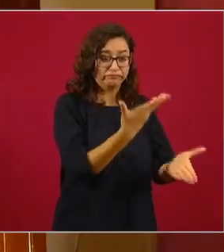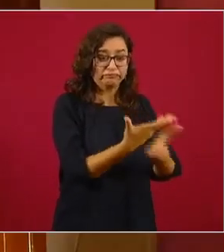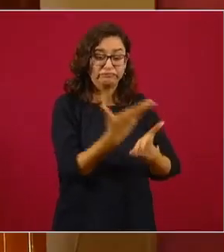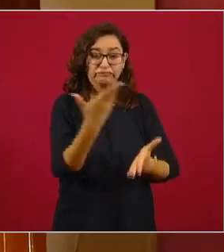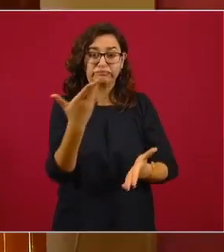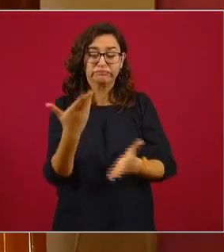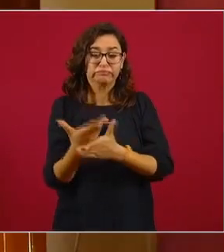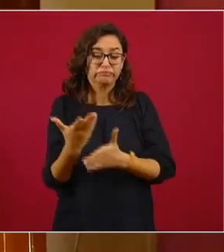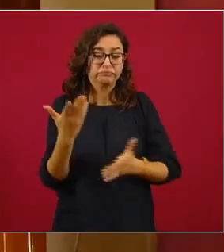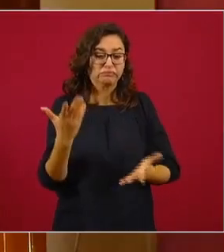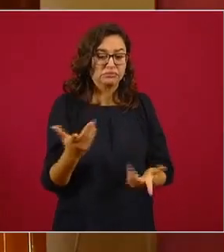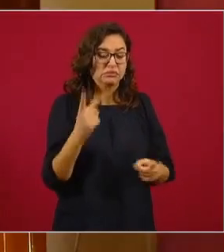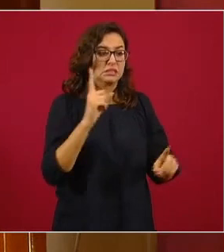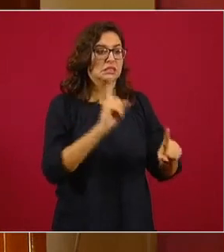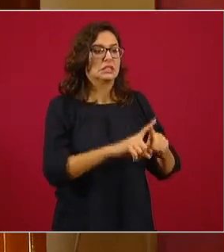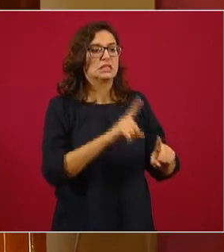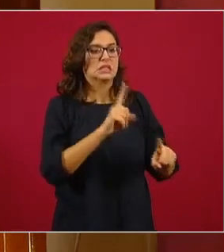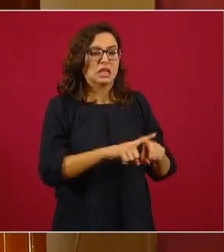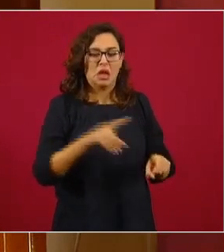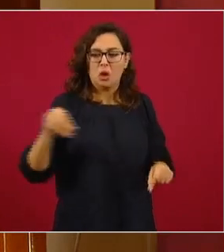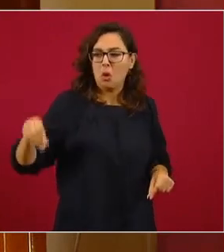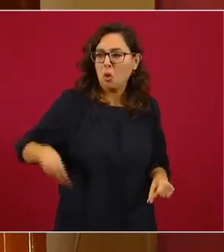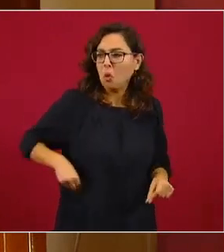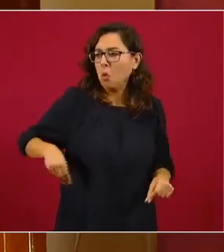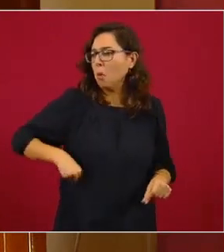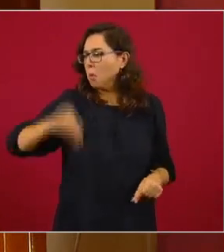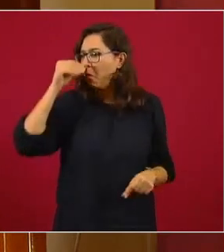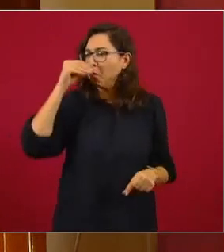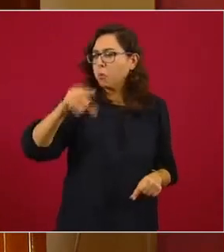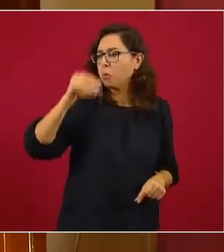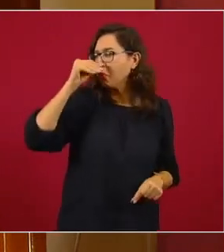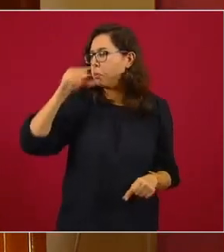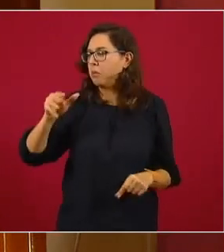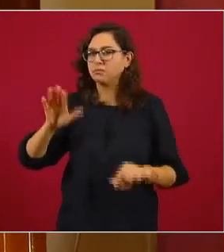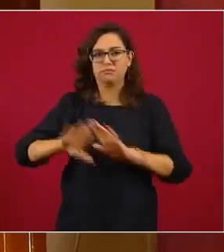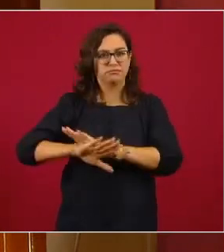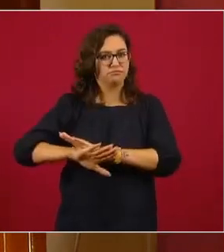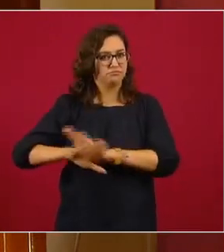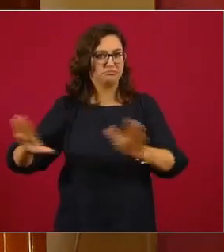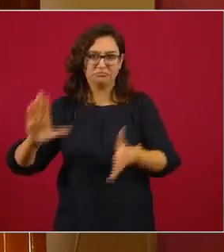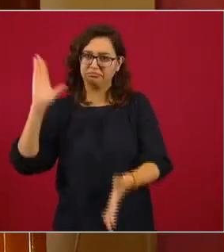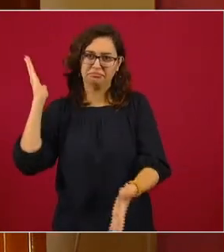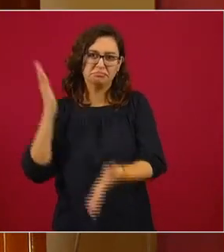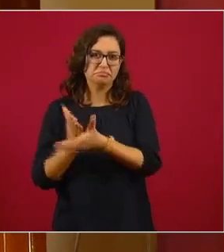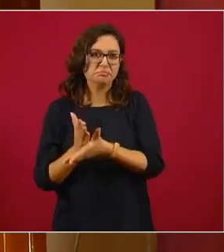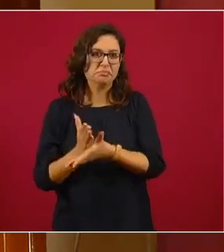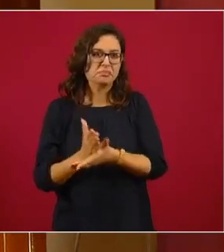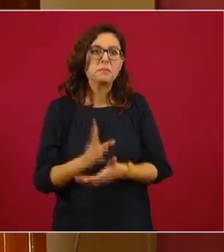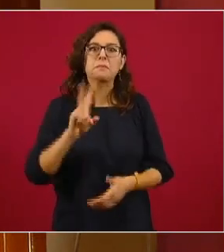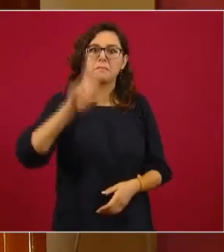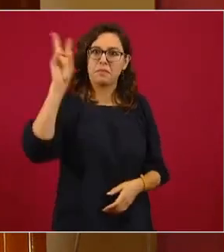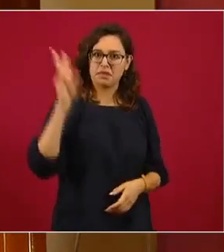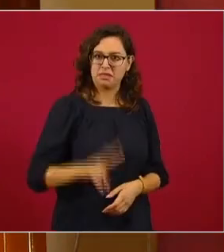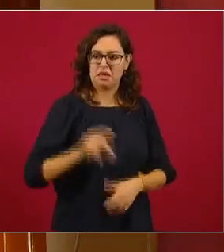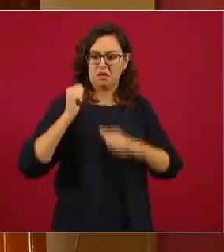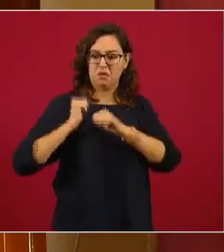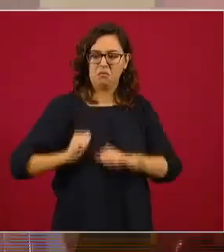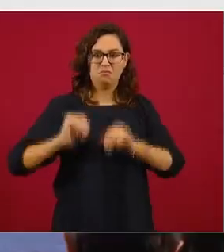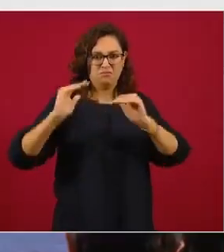chivos expiatorios, como se ha hecho siempre, y tendríamos que empezar con los de mero arriba,